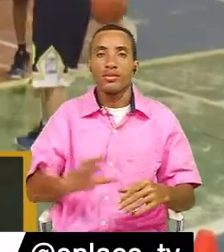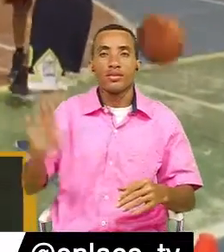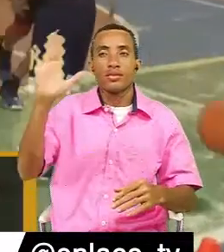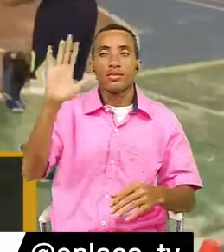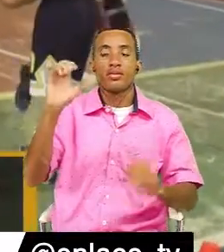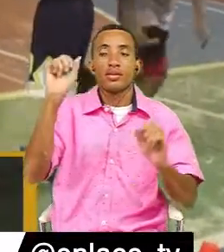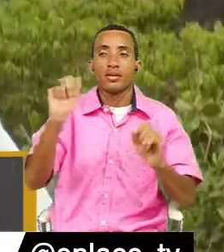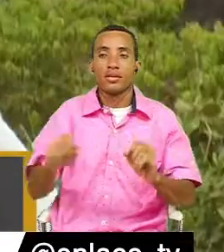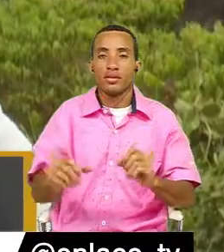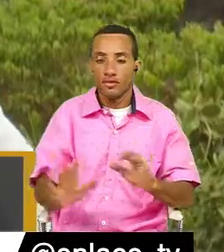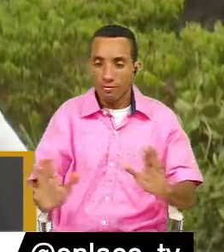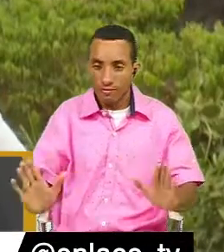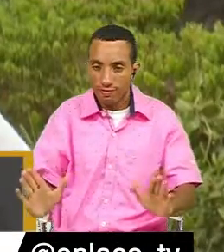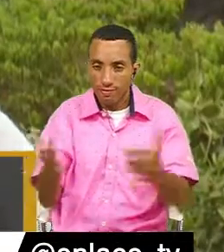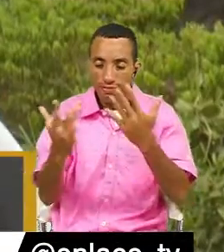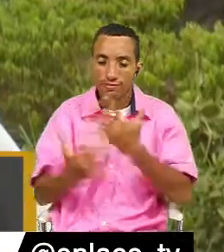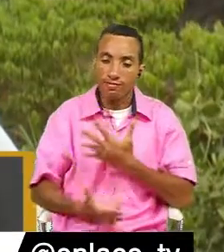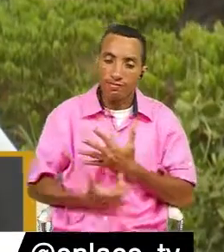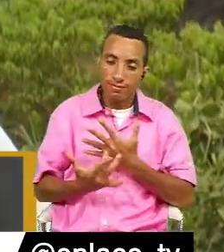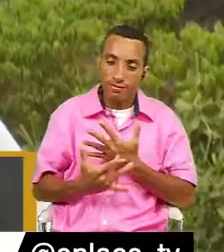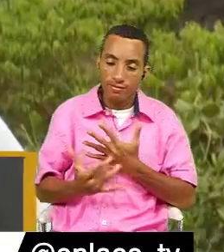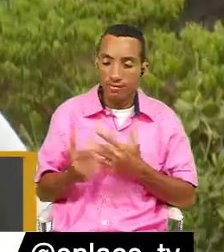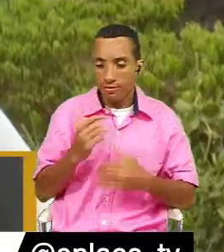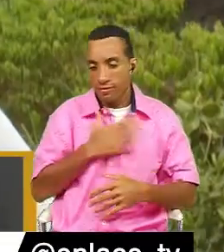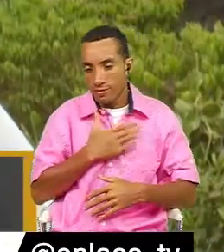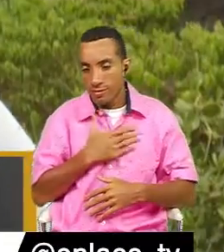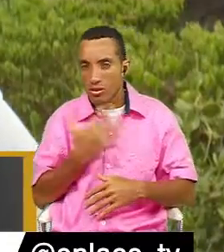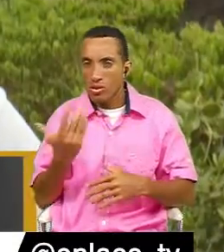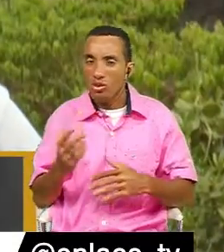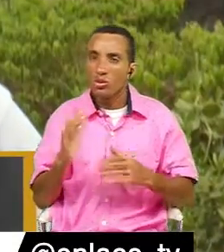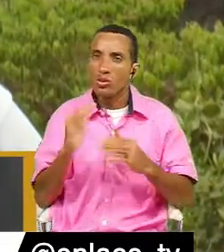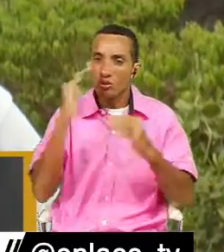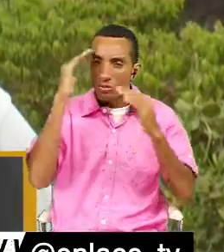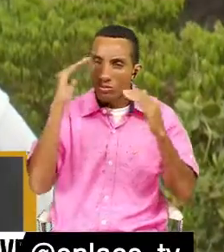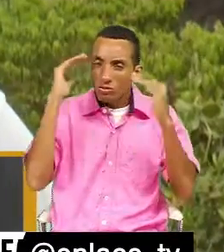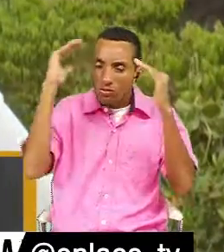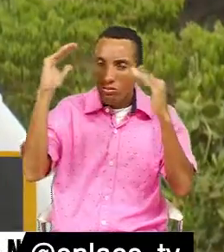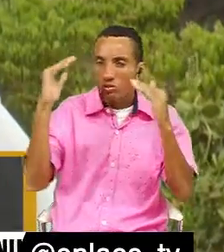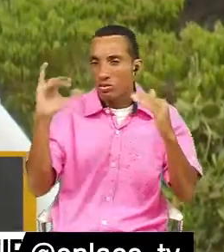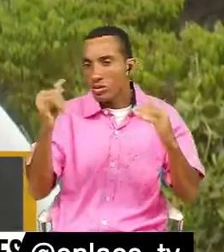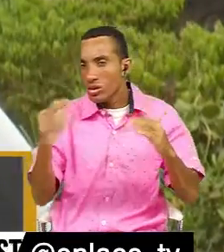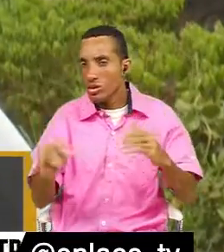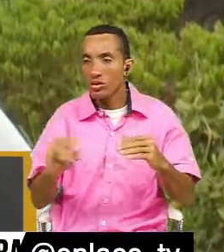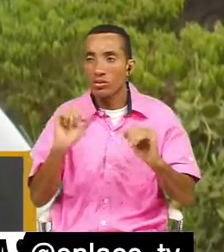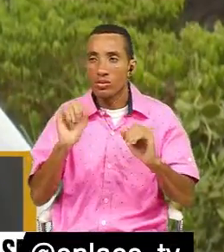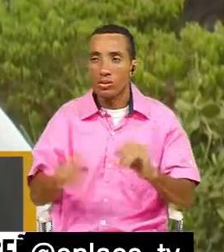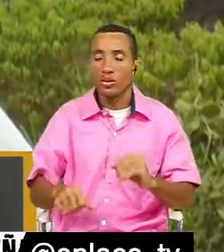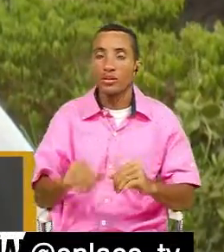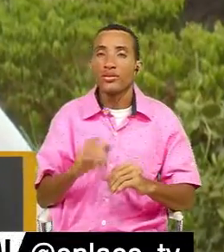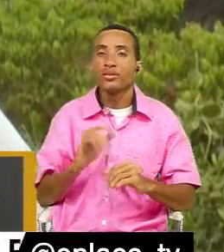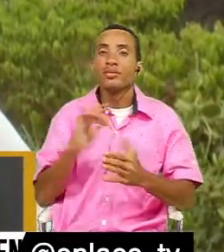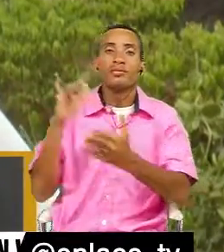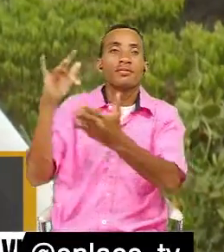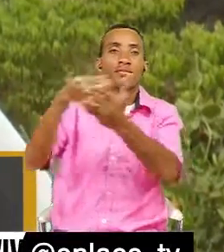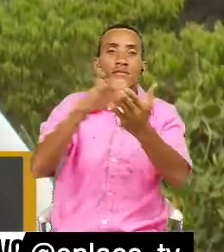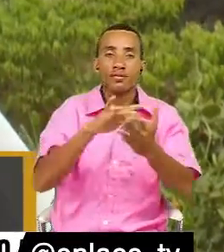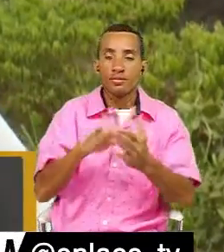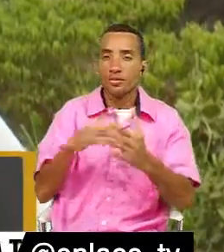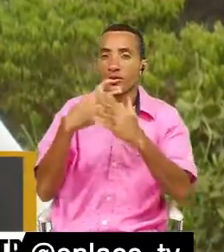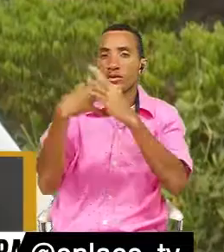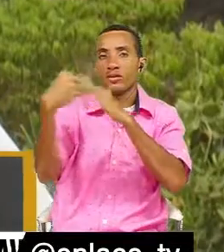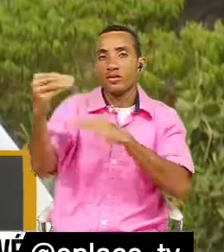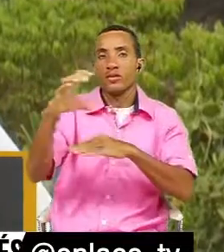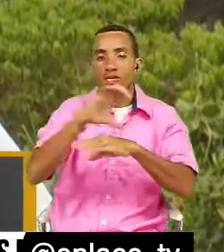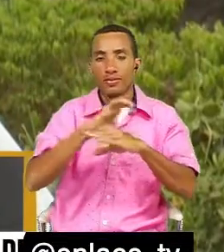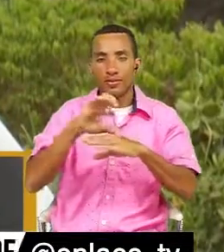para incentivar al deportista y para que ahí mismo se mire cómo está el nivel, se hace la necesidad de uno participar fuera de la ciudad y siempre uno